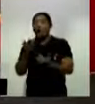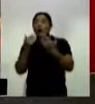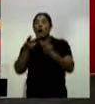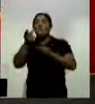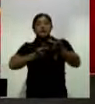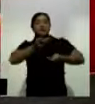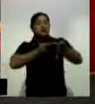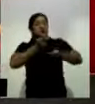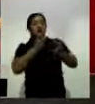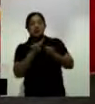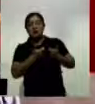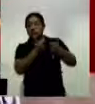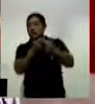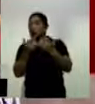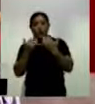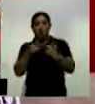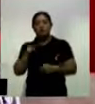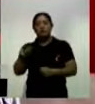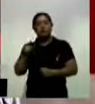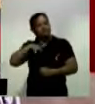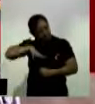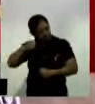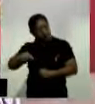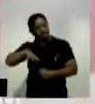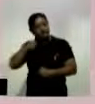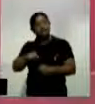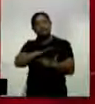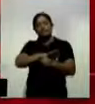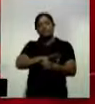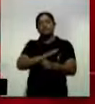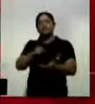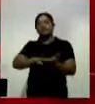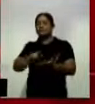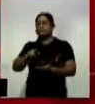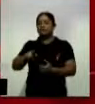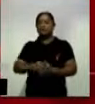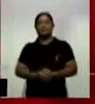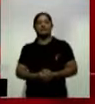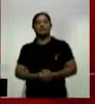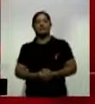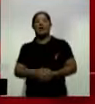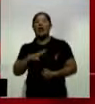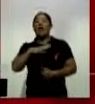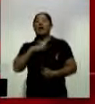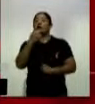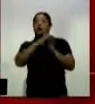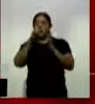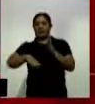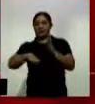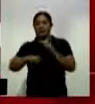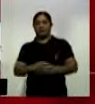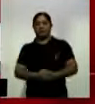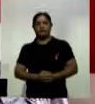con fondos y programas a la pandemia de COVID-19 en la entidad. Hay un ejemplo,